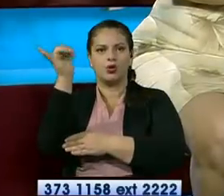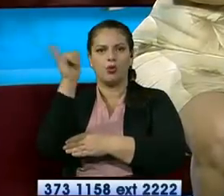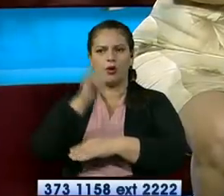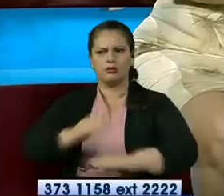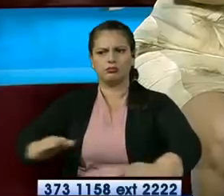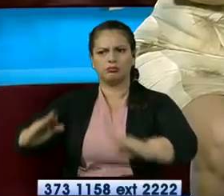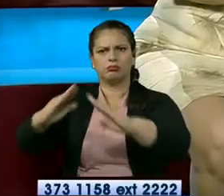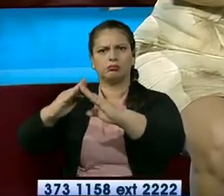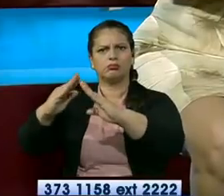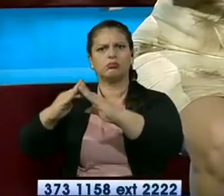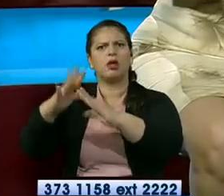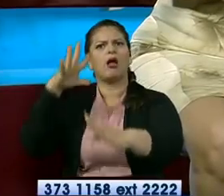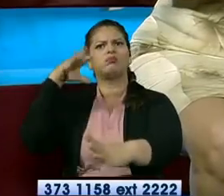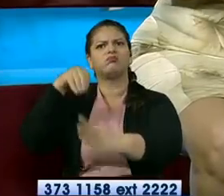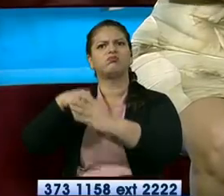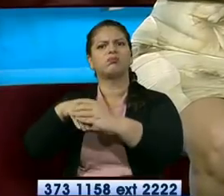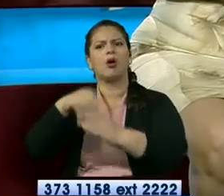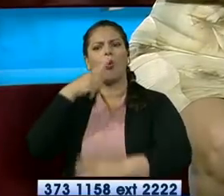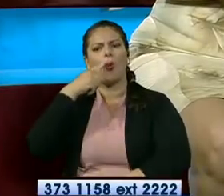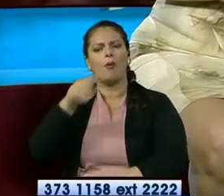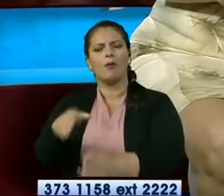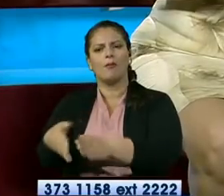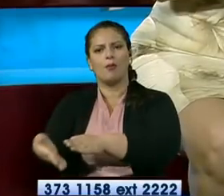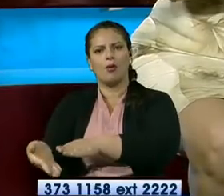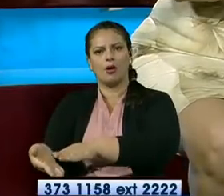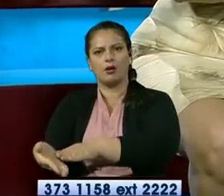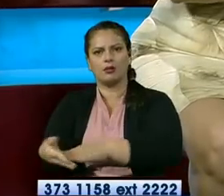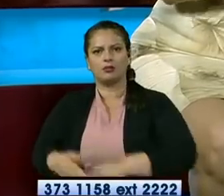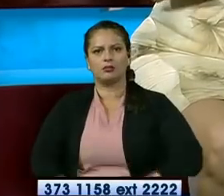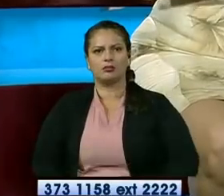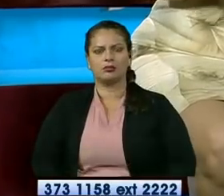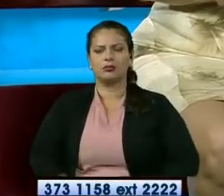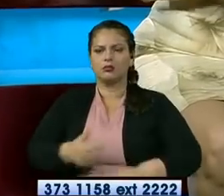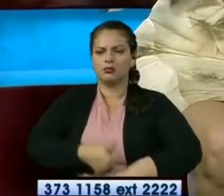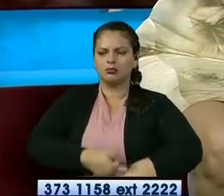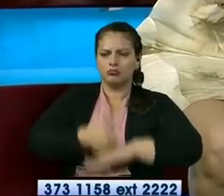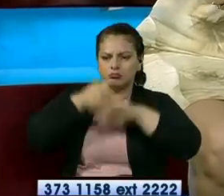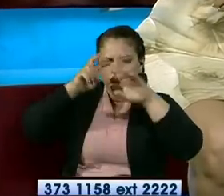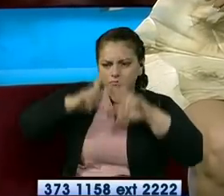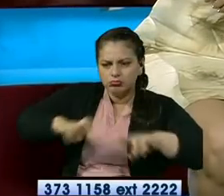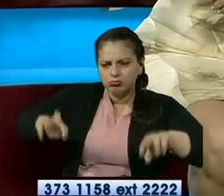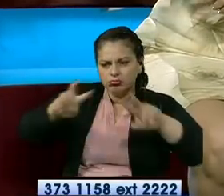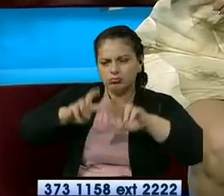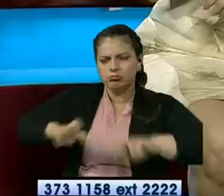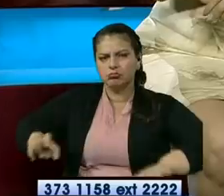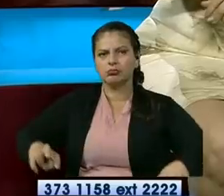la víctima fue asesinada en otro sitio. Las autoridades investigan este hecho.